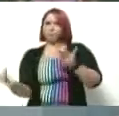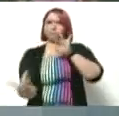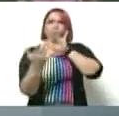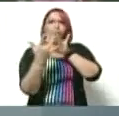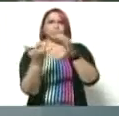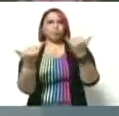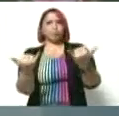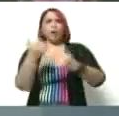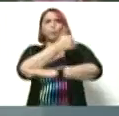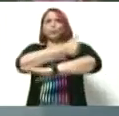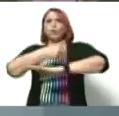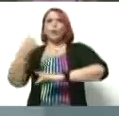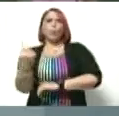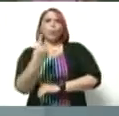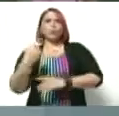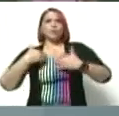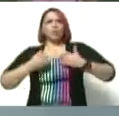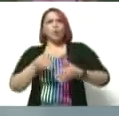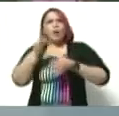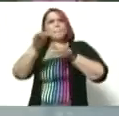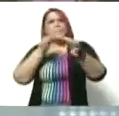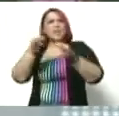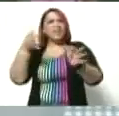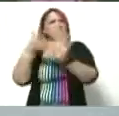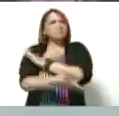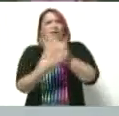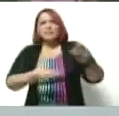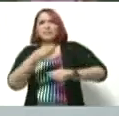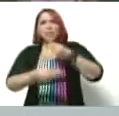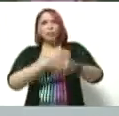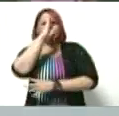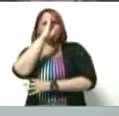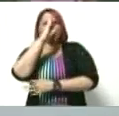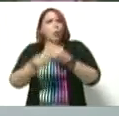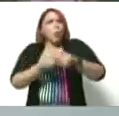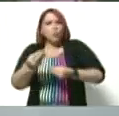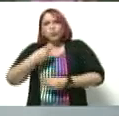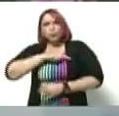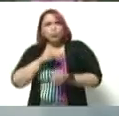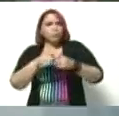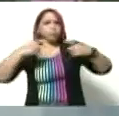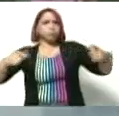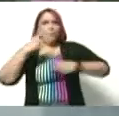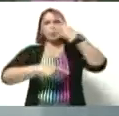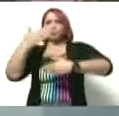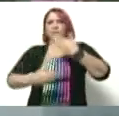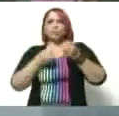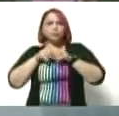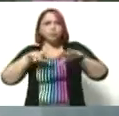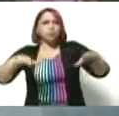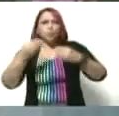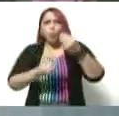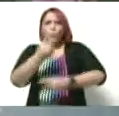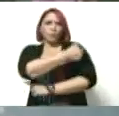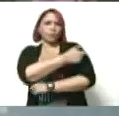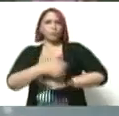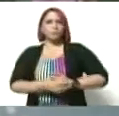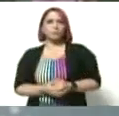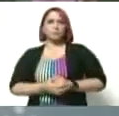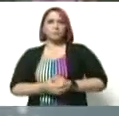que explique que estamos haciendo en el estado marina como estamos ampliando el proceso de masificación de la